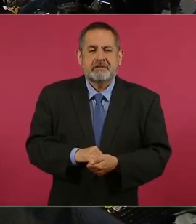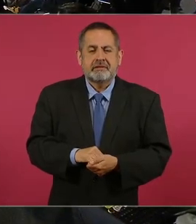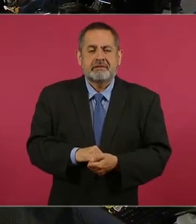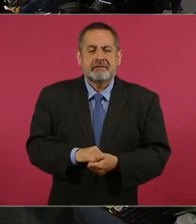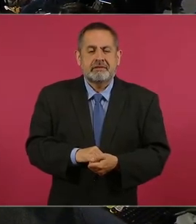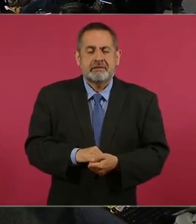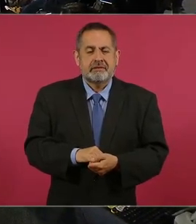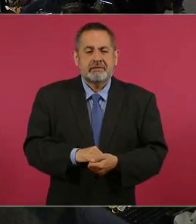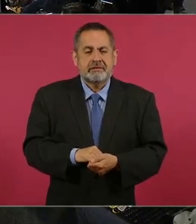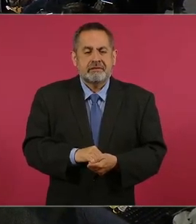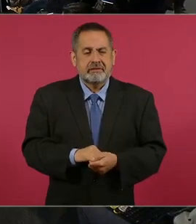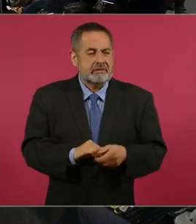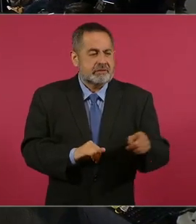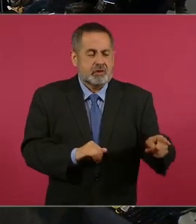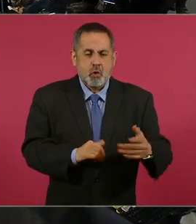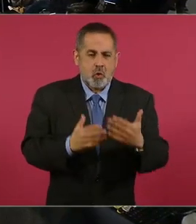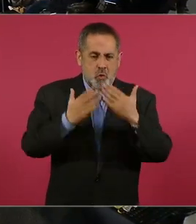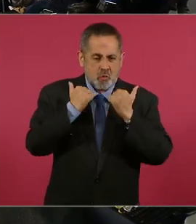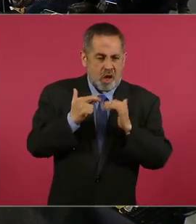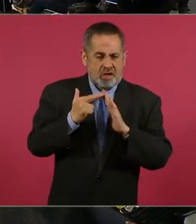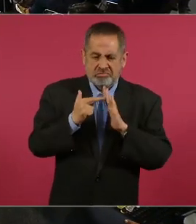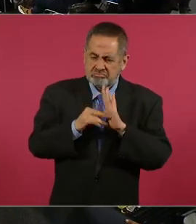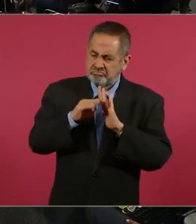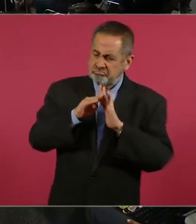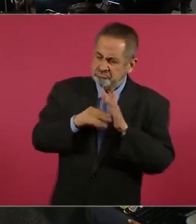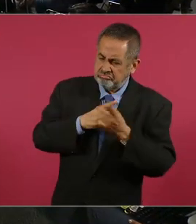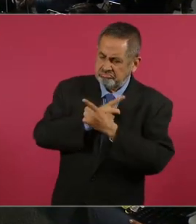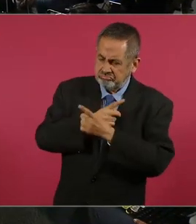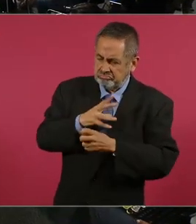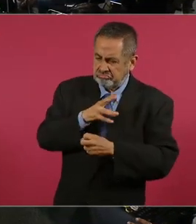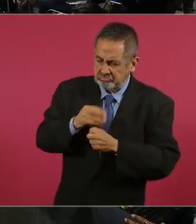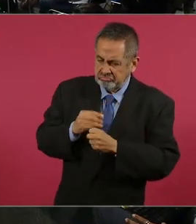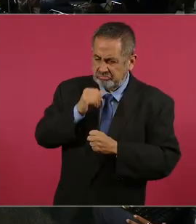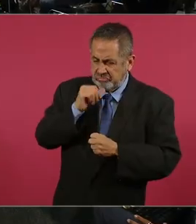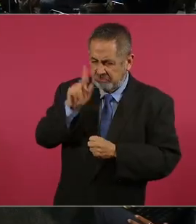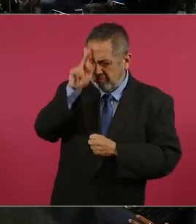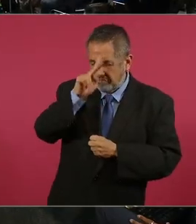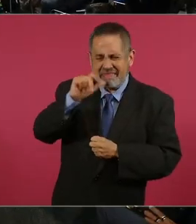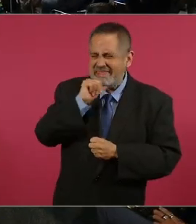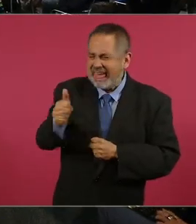es un hombre sin principios, sin ideales, sin escrúpulos